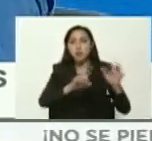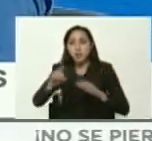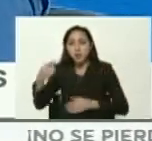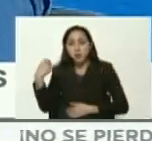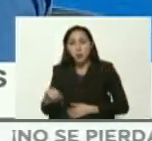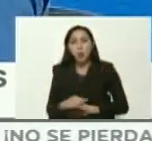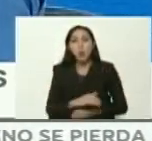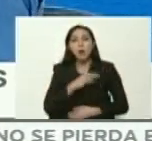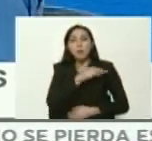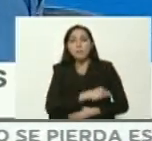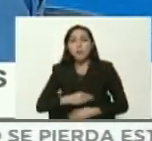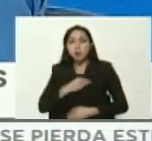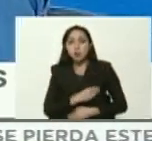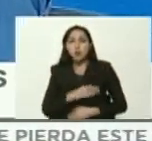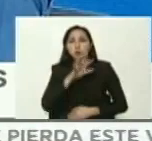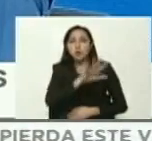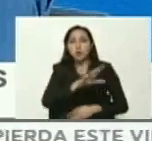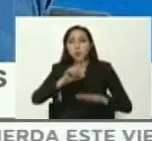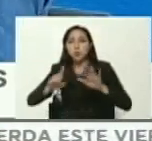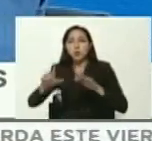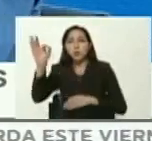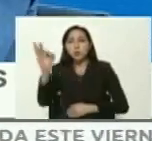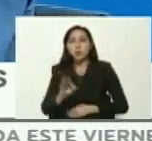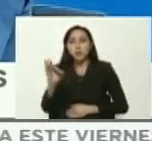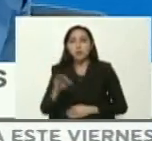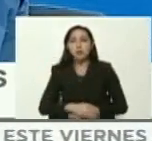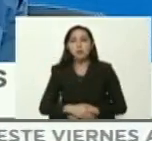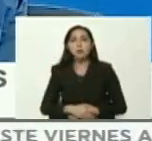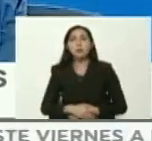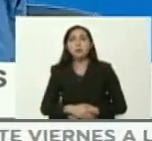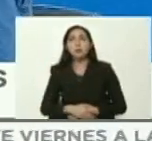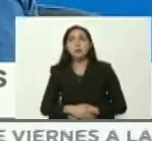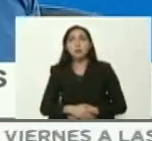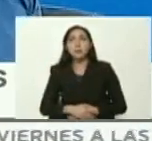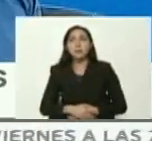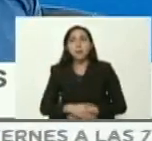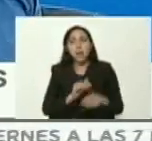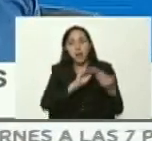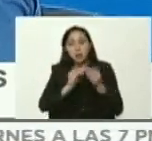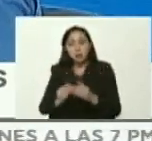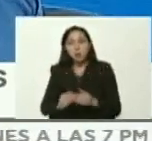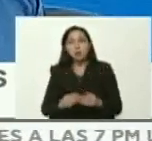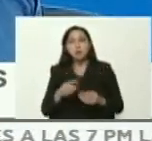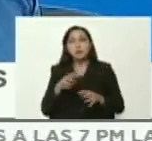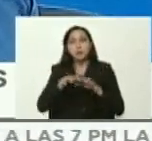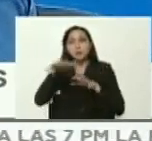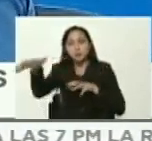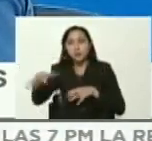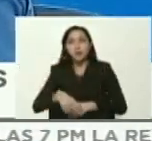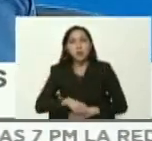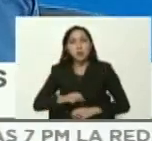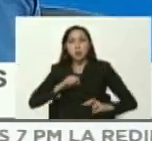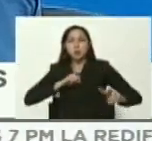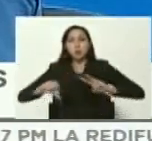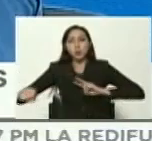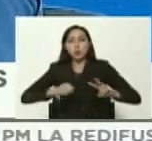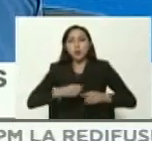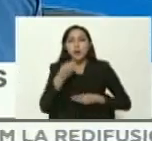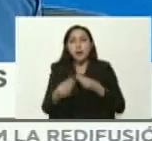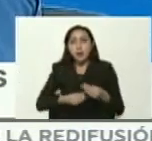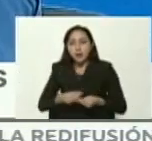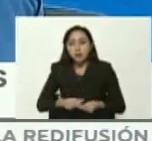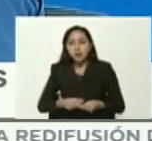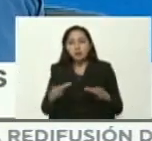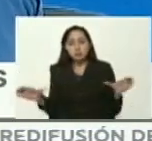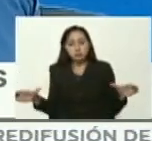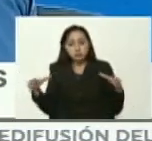comunal, aún en el 51% de las 4.219 comunas. El movimiento Somos Venezuela, con su fuerza orgánica,